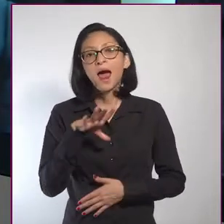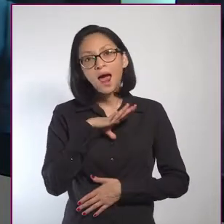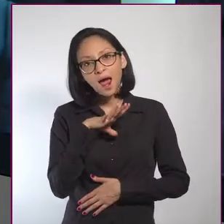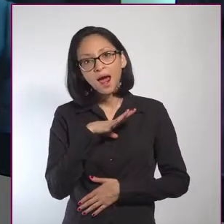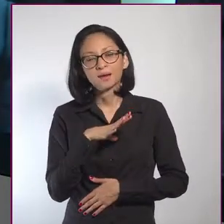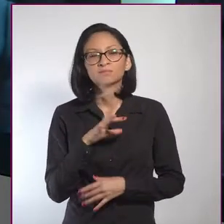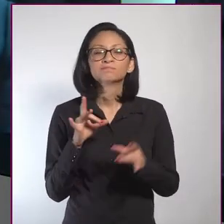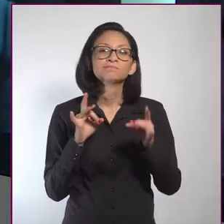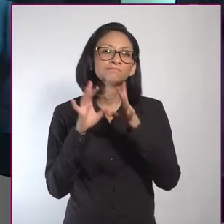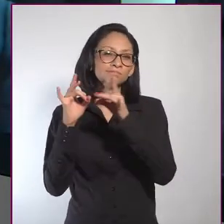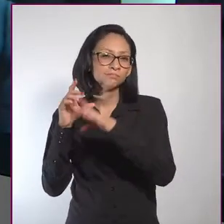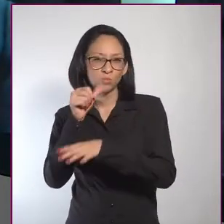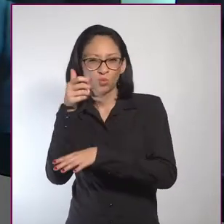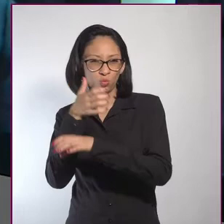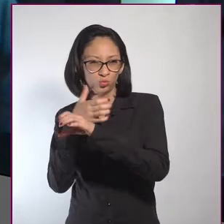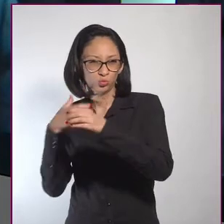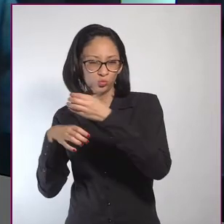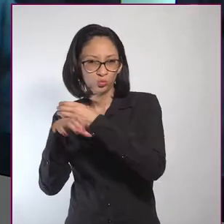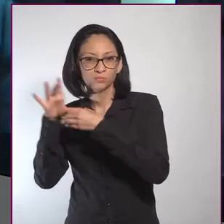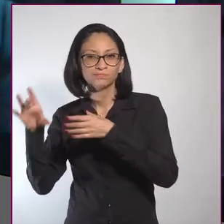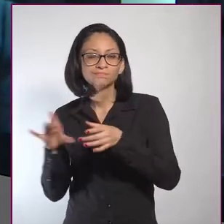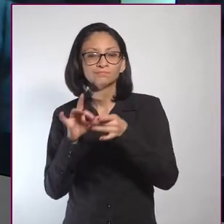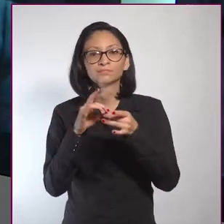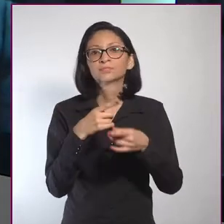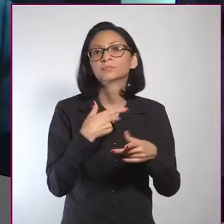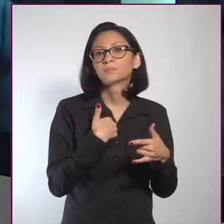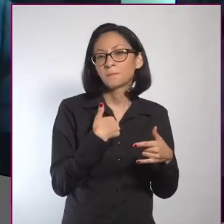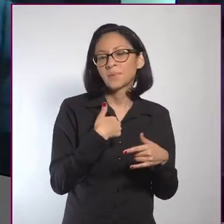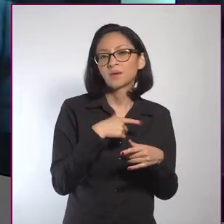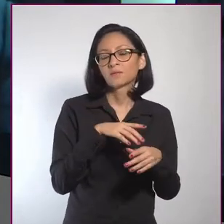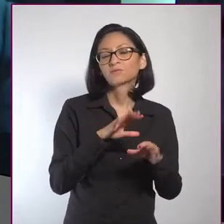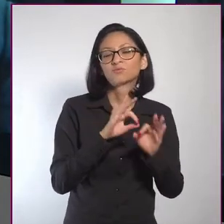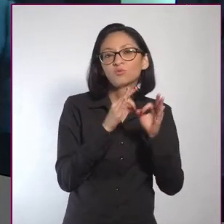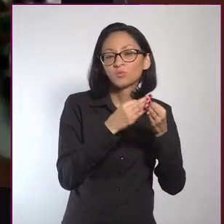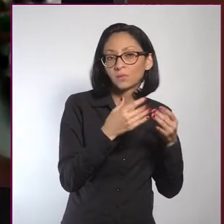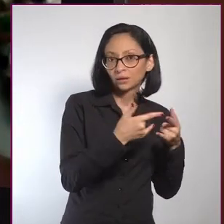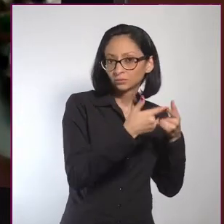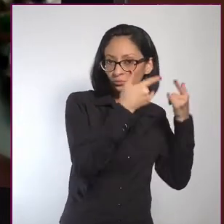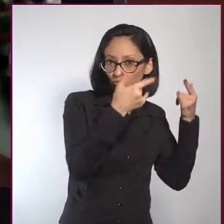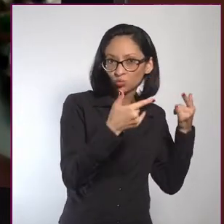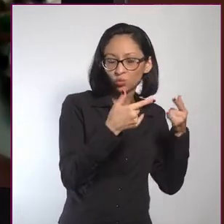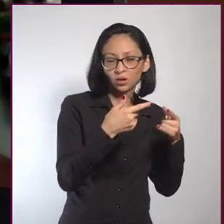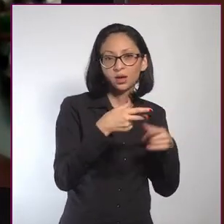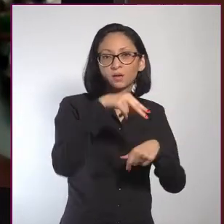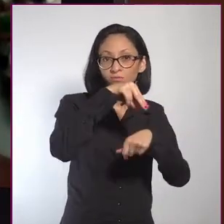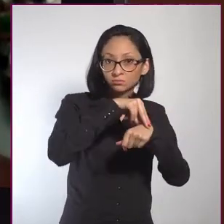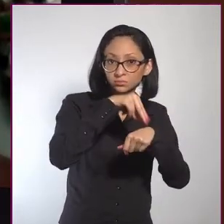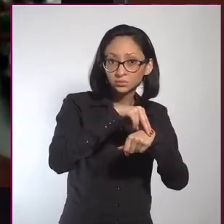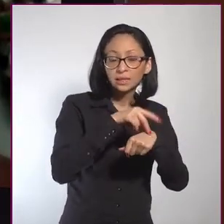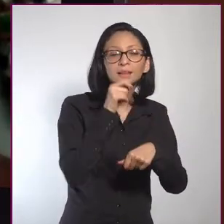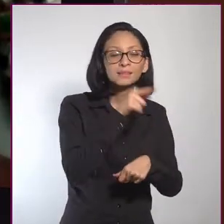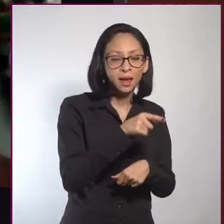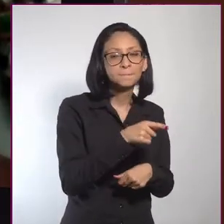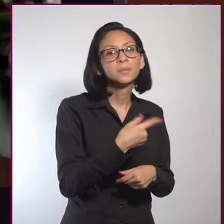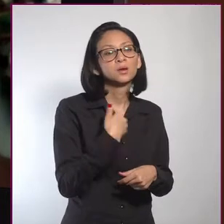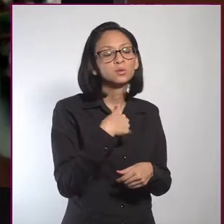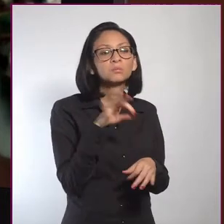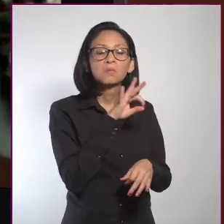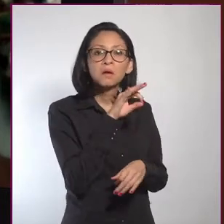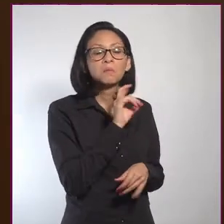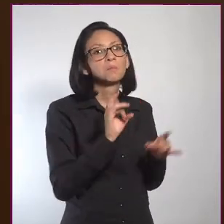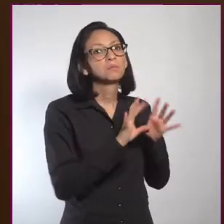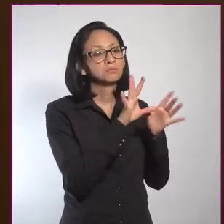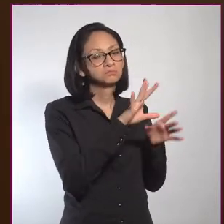algunos factores relacionados a la historia clínica de todas las personas que también son indicadores de que está uno en